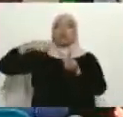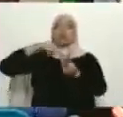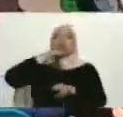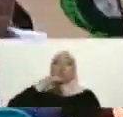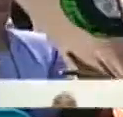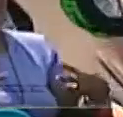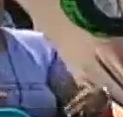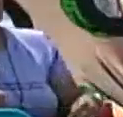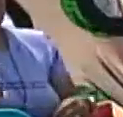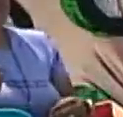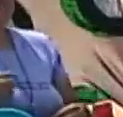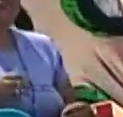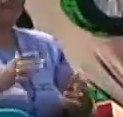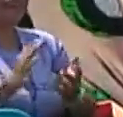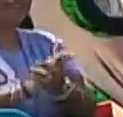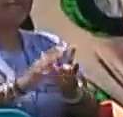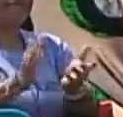estudio adelante